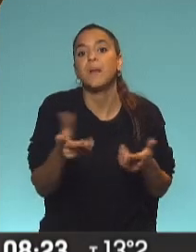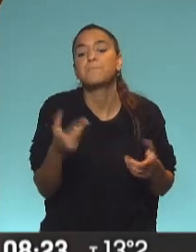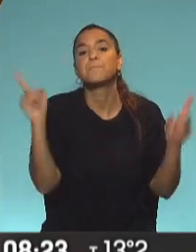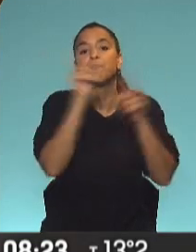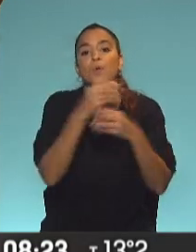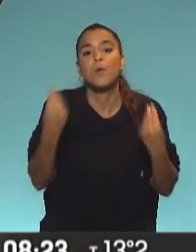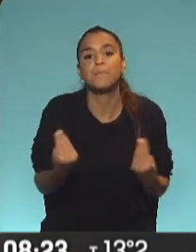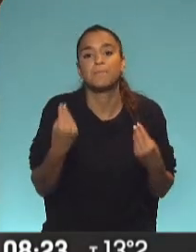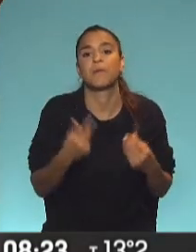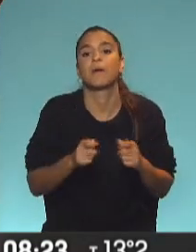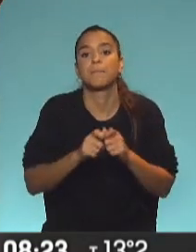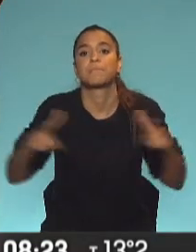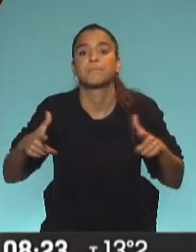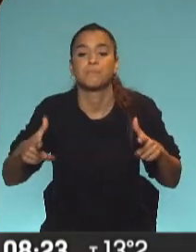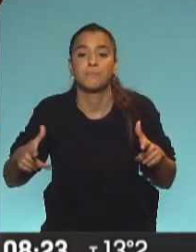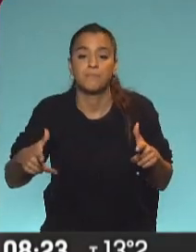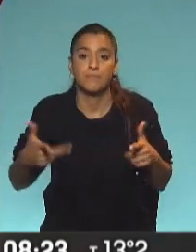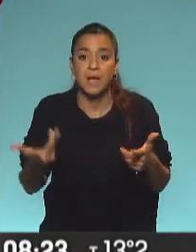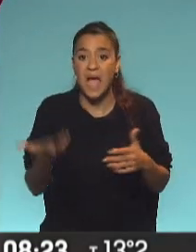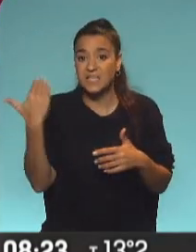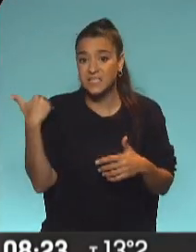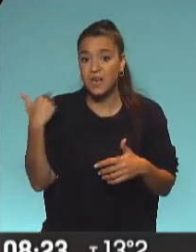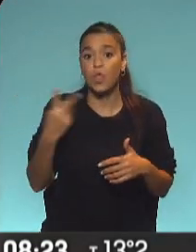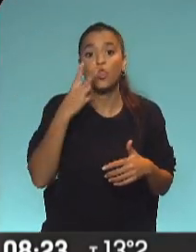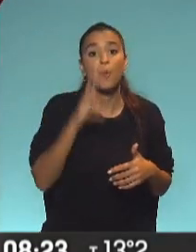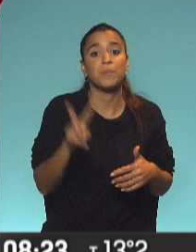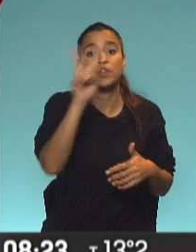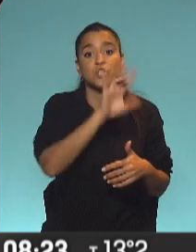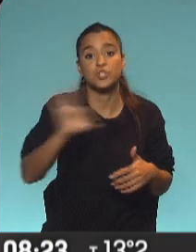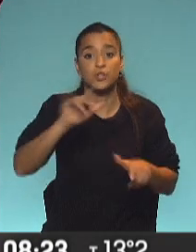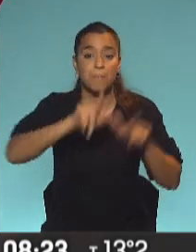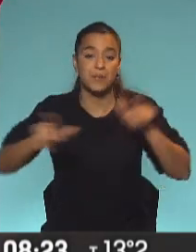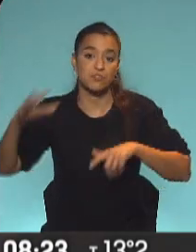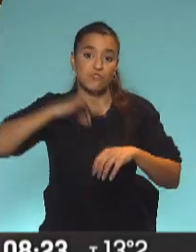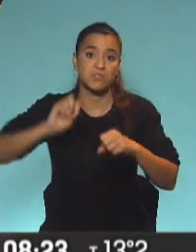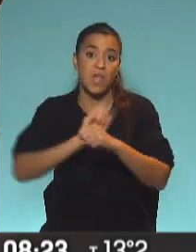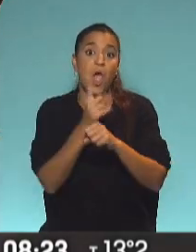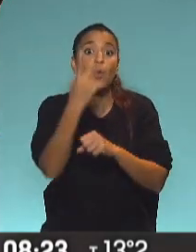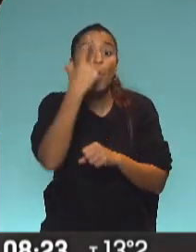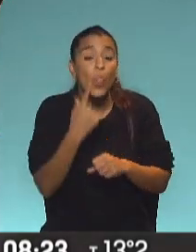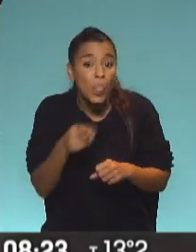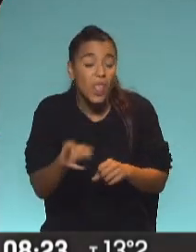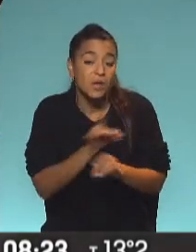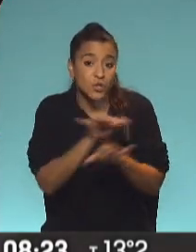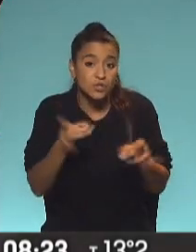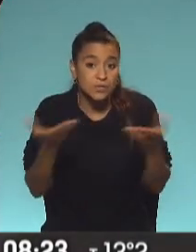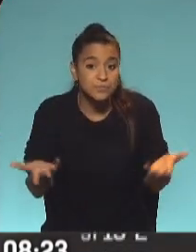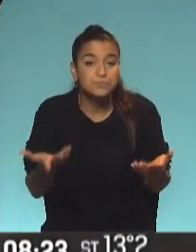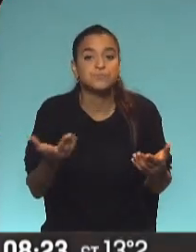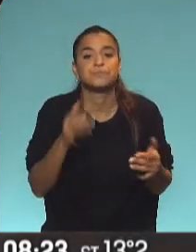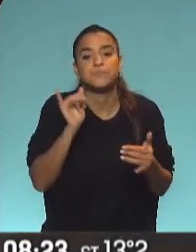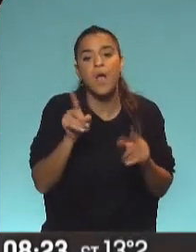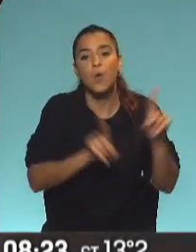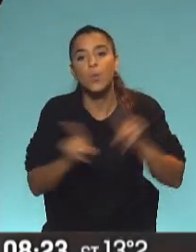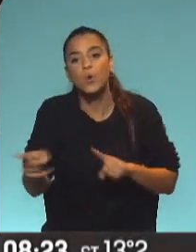es que no se está llegando al pico. Pareciera que, bueno, ayer tuvimos más de 2.200 casos en un día de contagios de coronavirus. Si bien hay